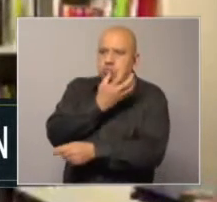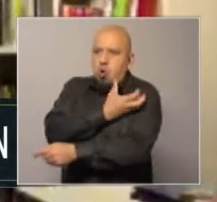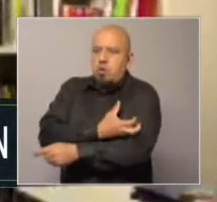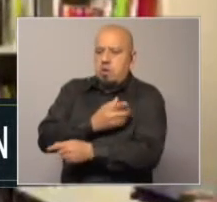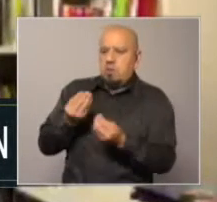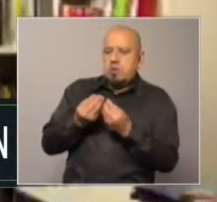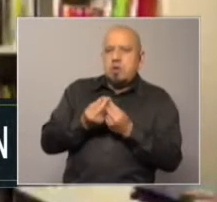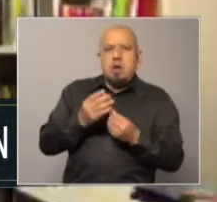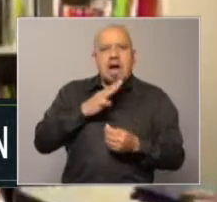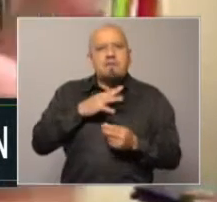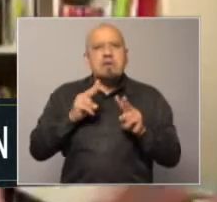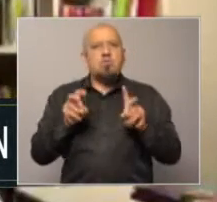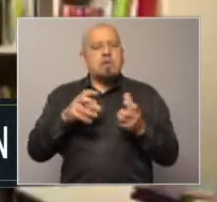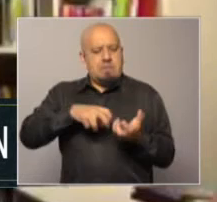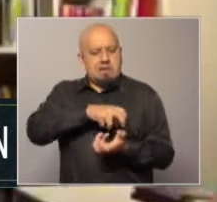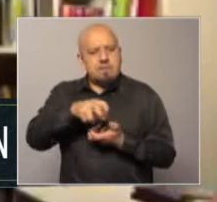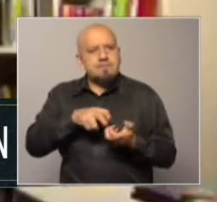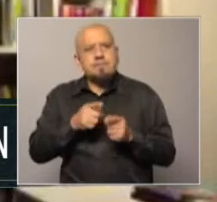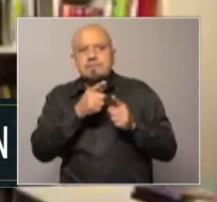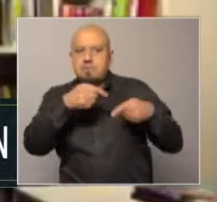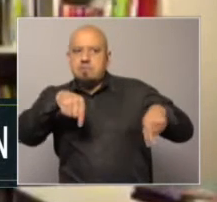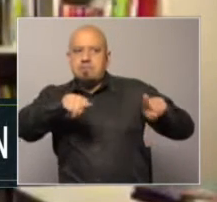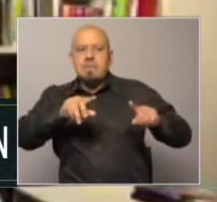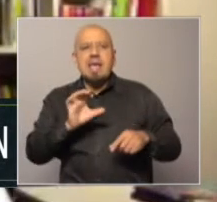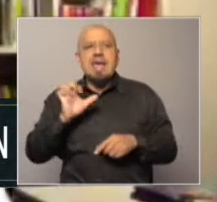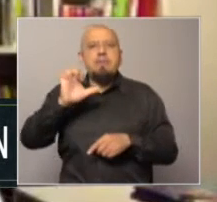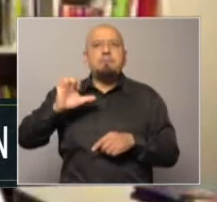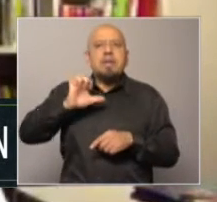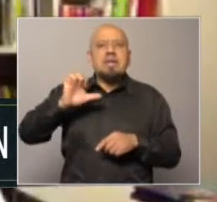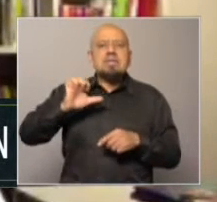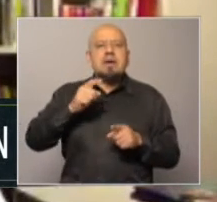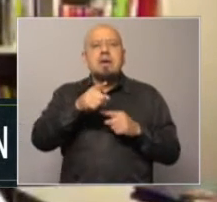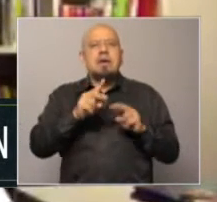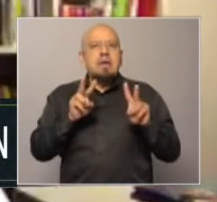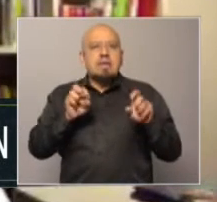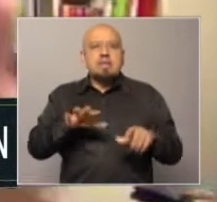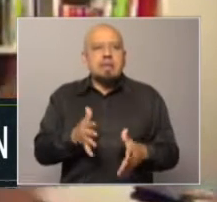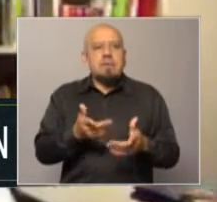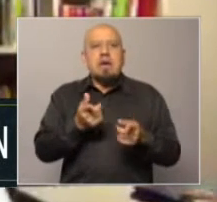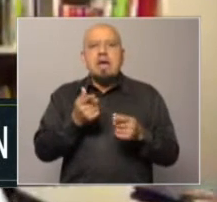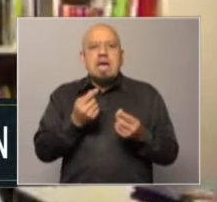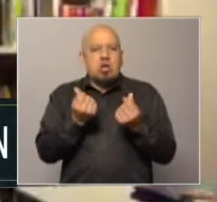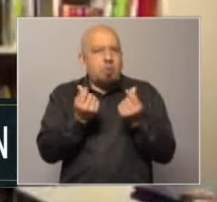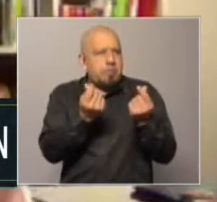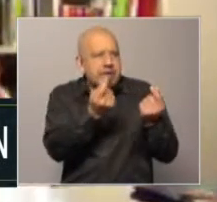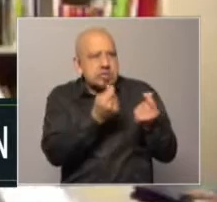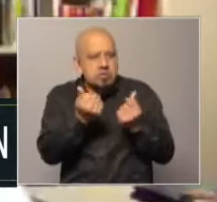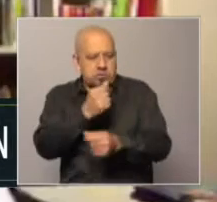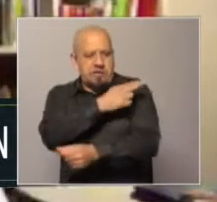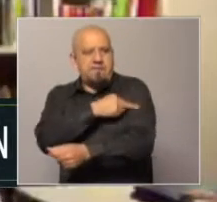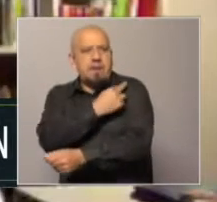escándalos sobre las colusiones de las grandes empresas con los pollos, los precios de las